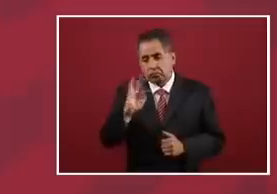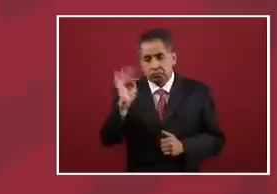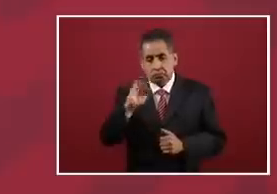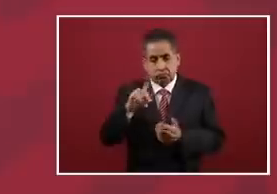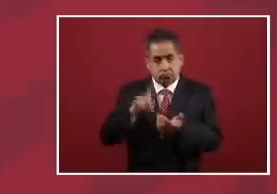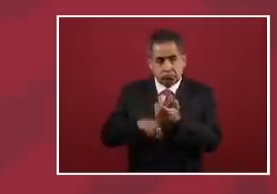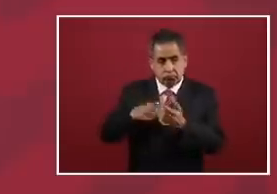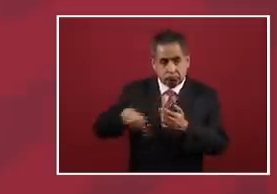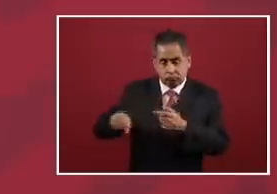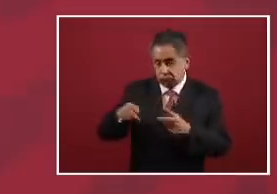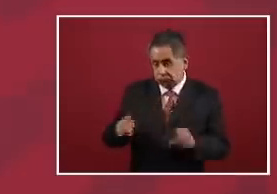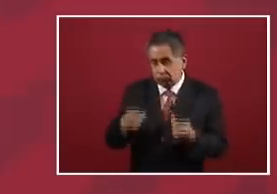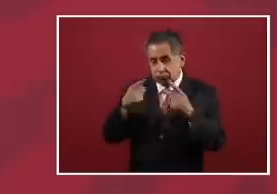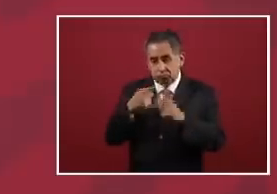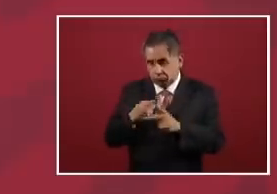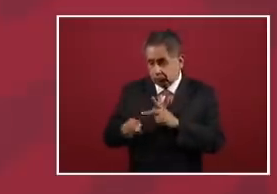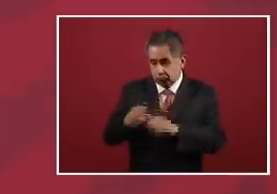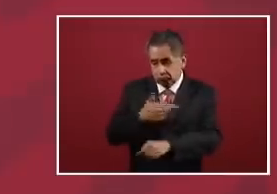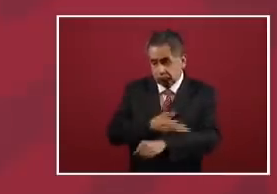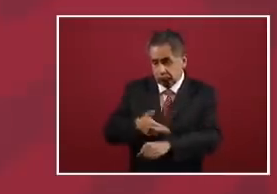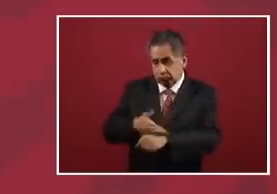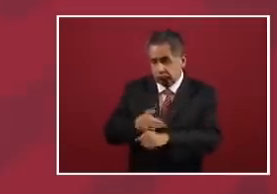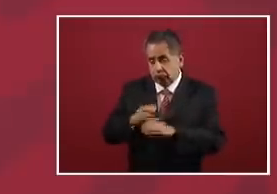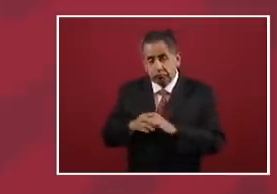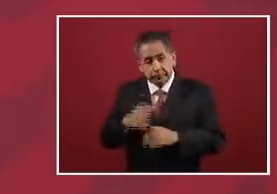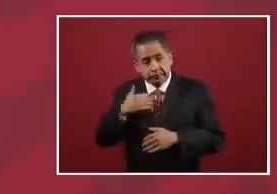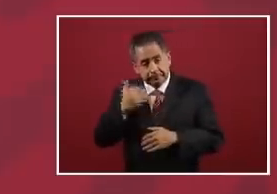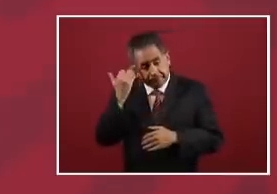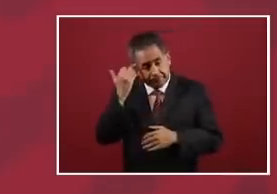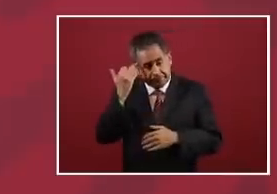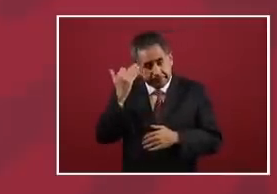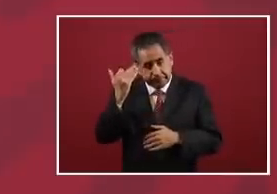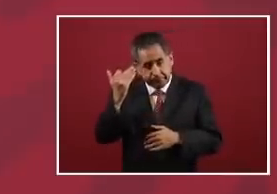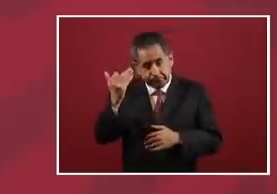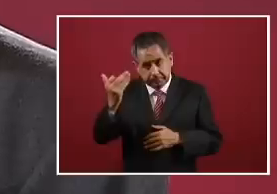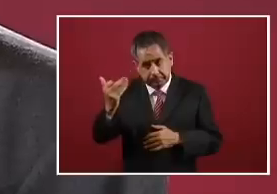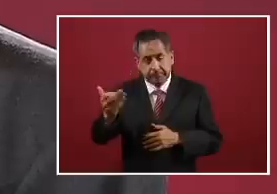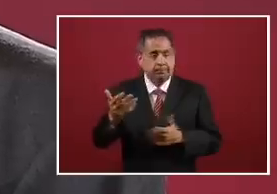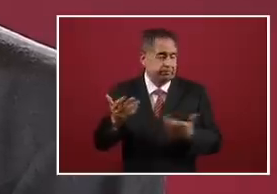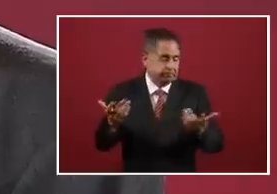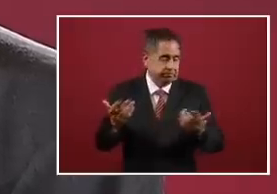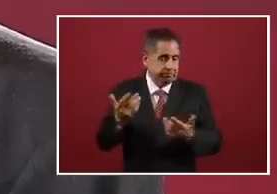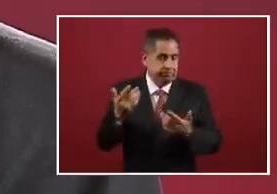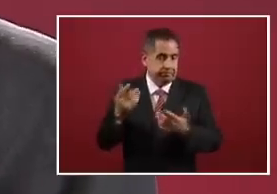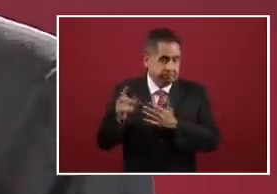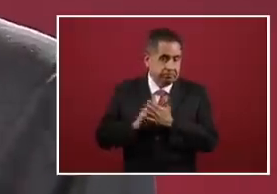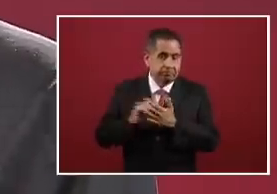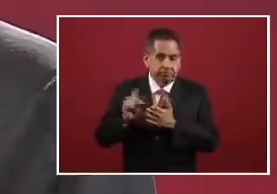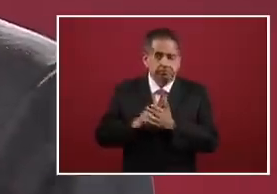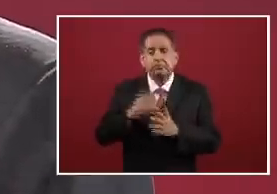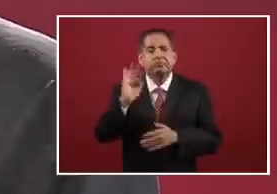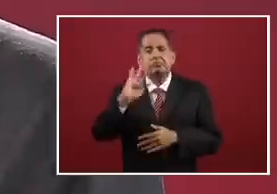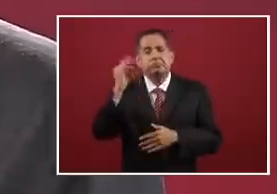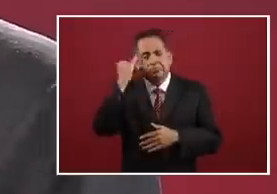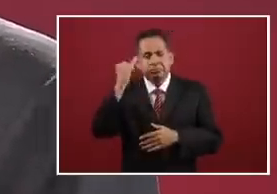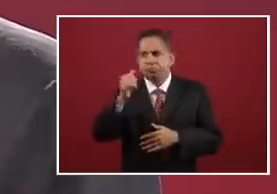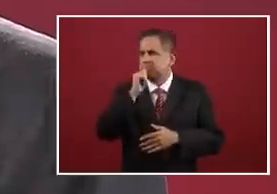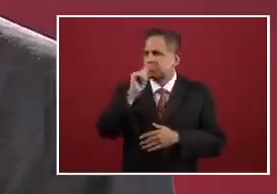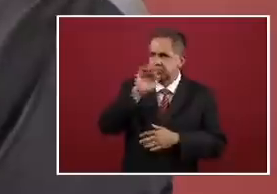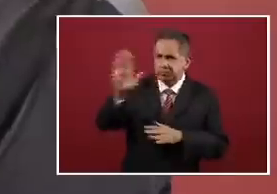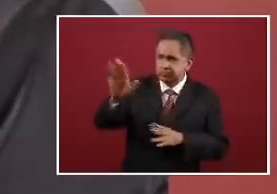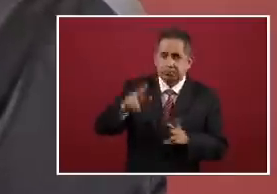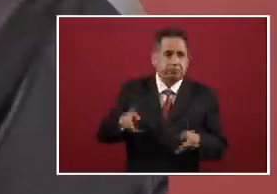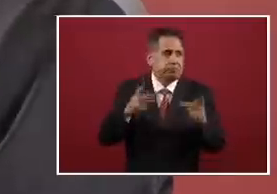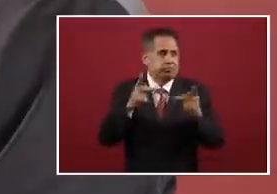iniciándolo a tiempo, nos ha llevado varios meses, imagínense si